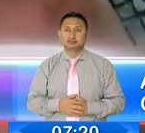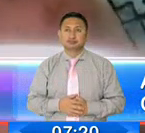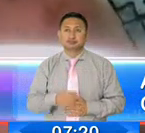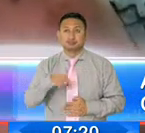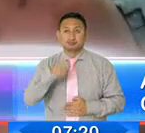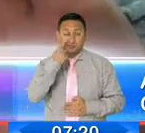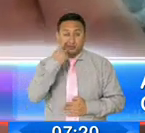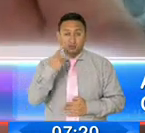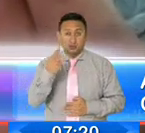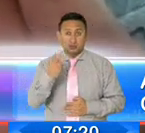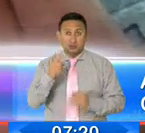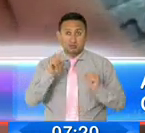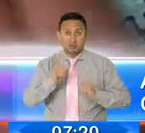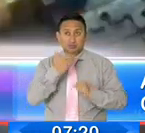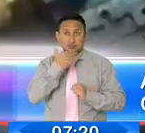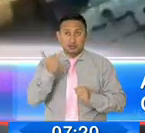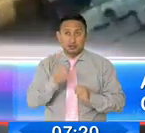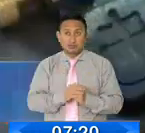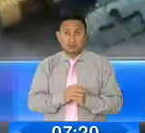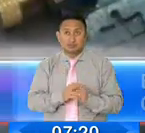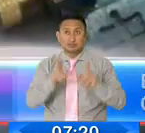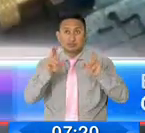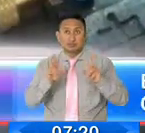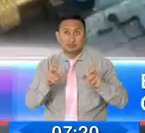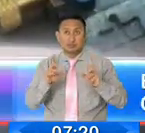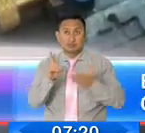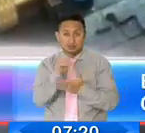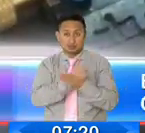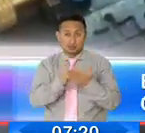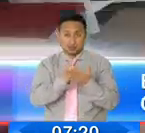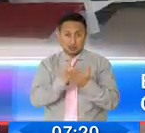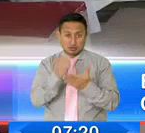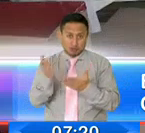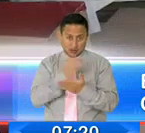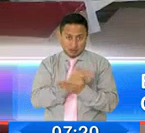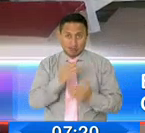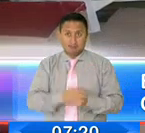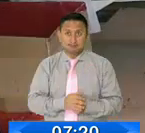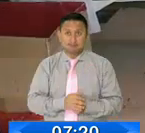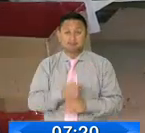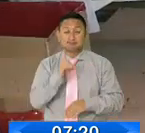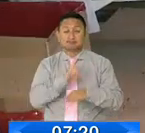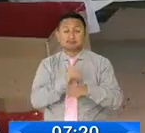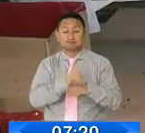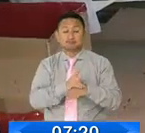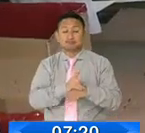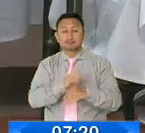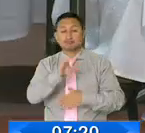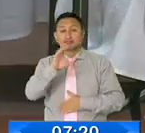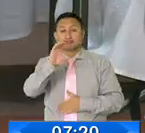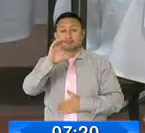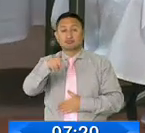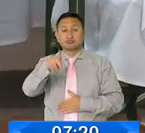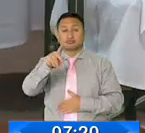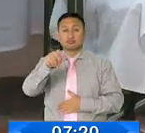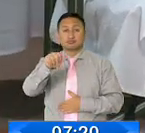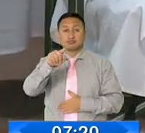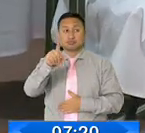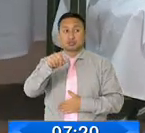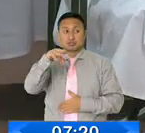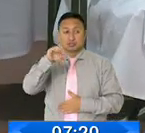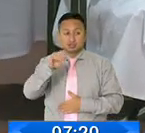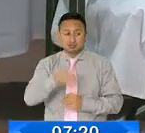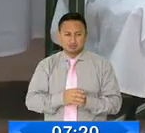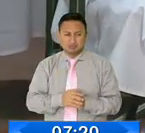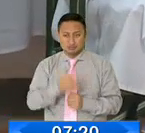y mejoras en relación al diseño que se tenía previamente. El médico intensivista Cristian Pazmiño ha visto morir a decenas de